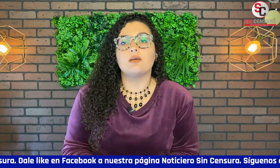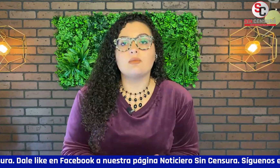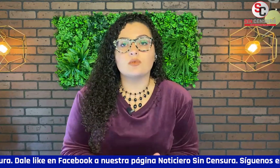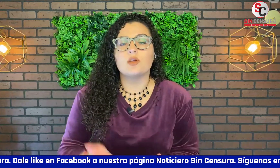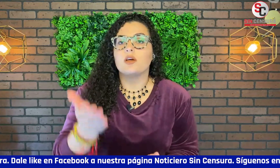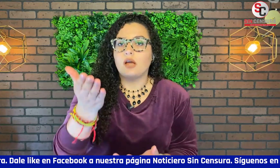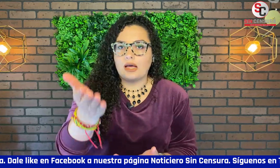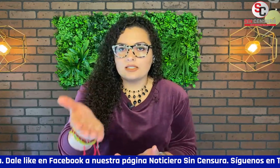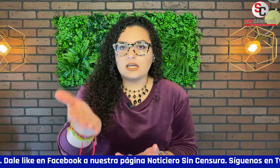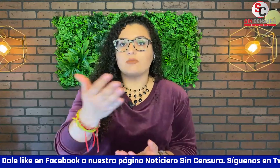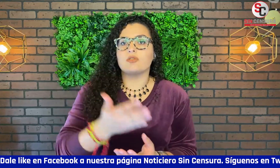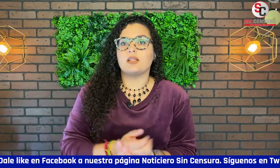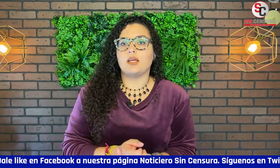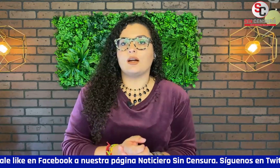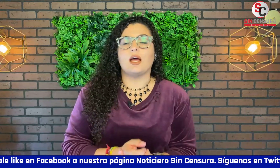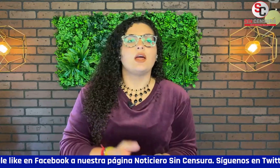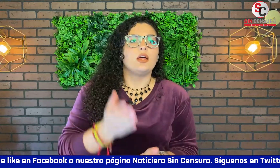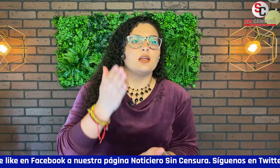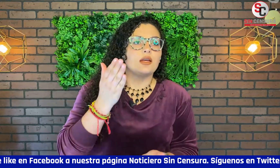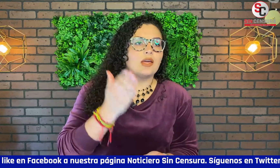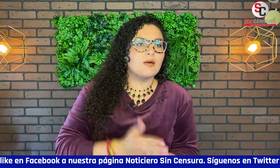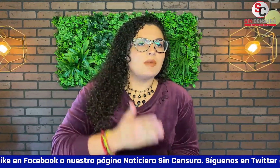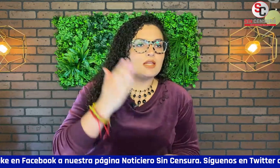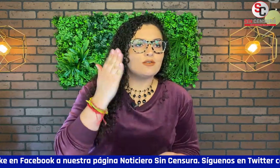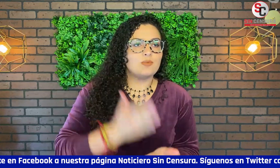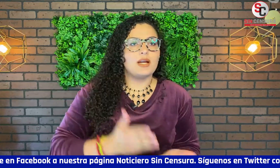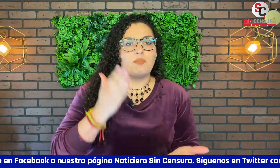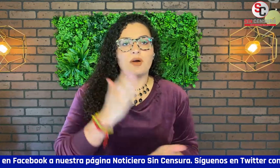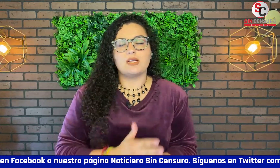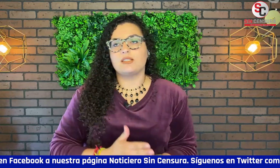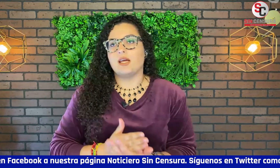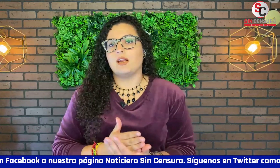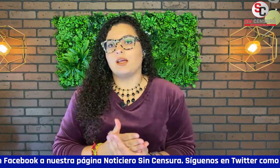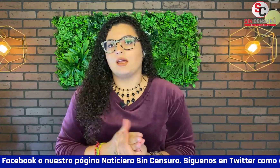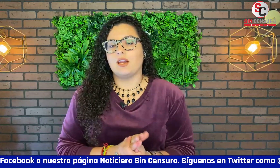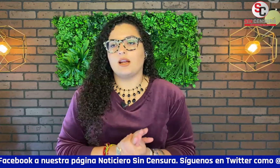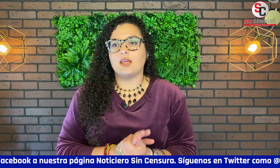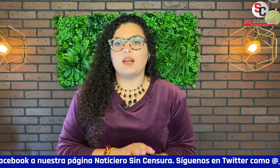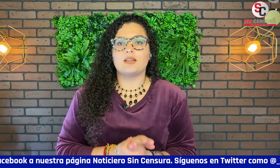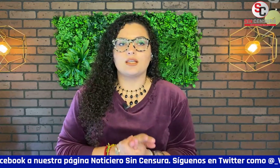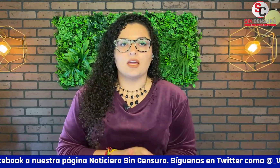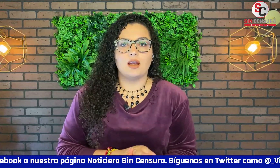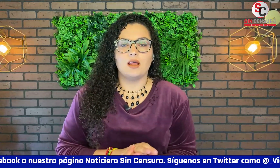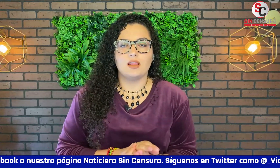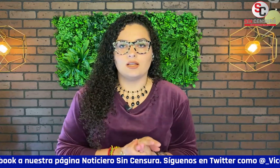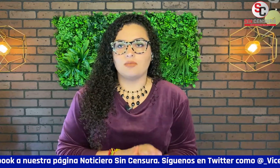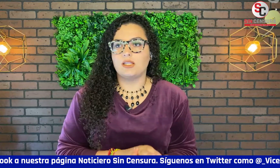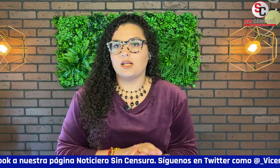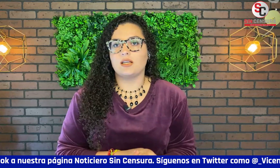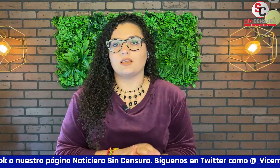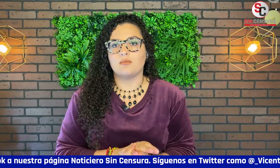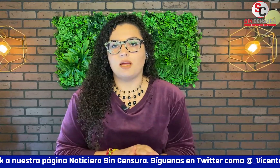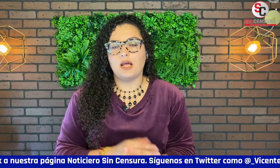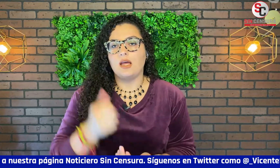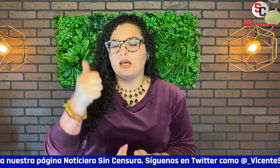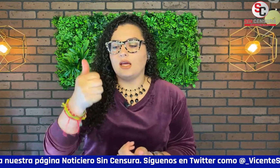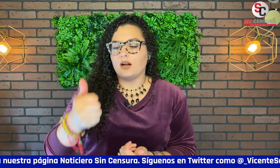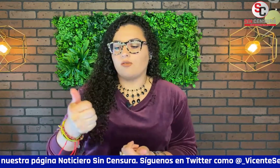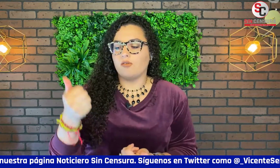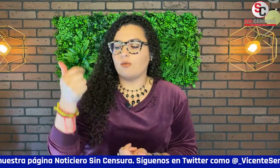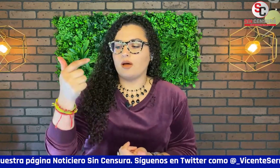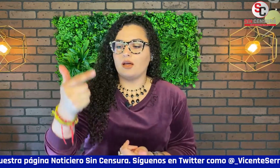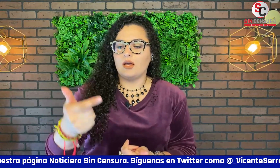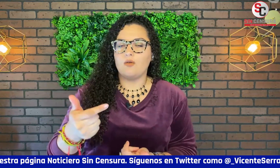propiamente sabemos, hacíamos la terna. ¿Qué medios van a aparecer en el quién es quién de las mentiras de la semana?